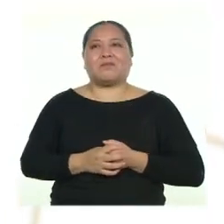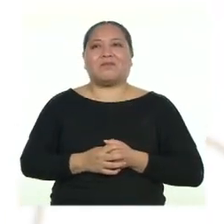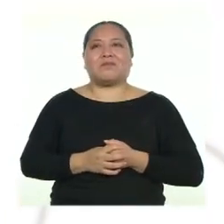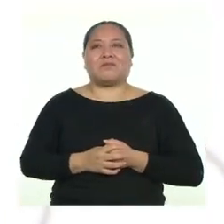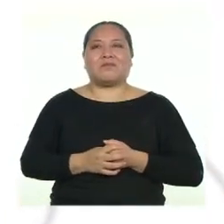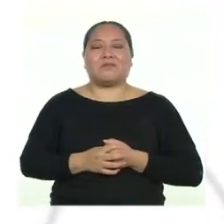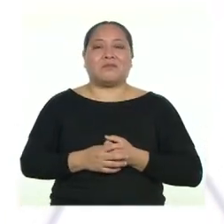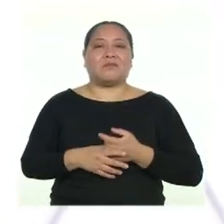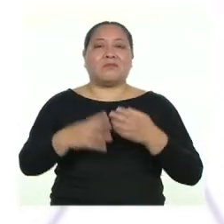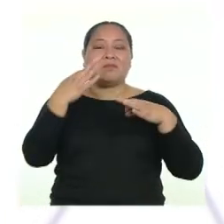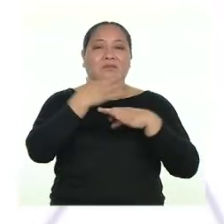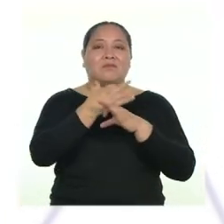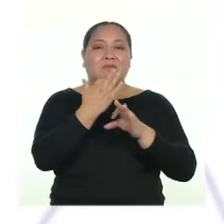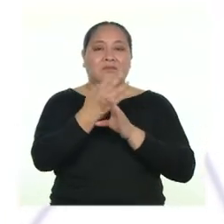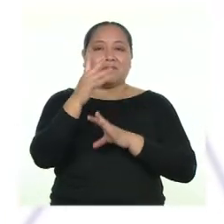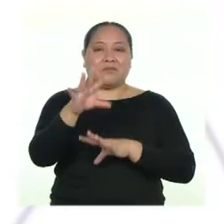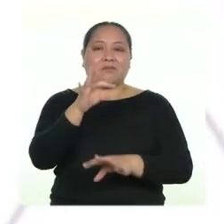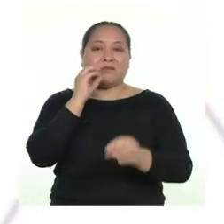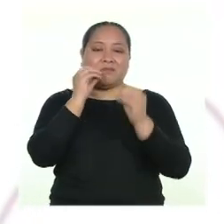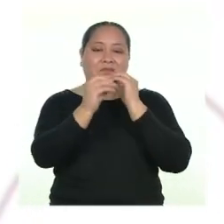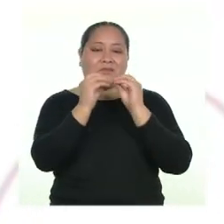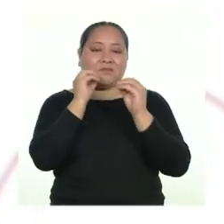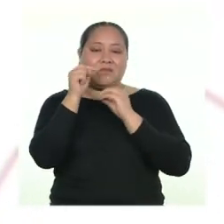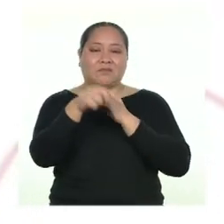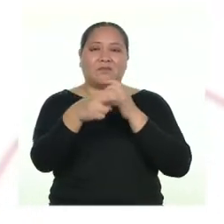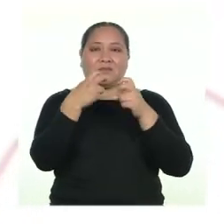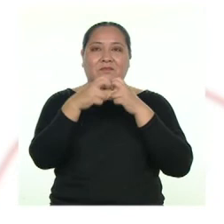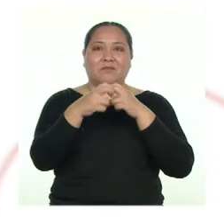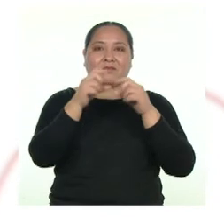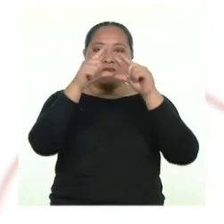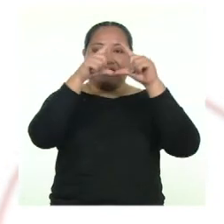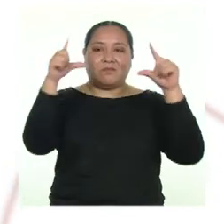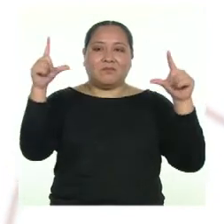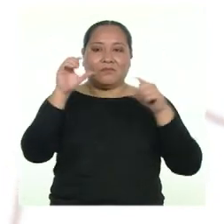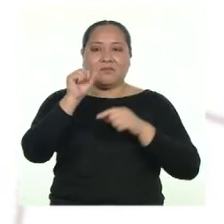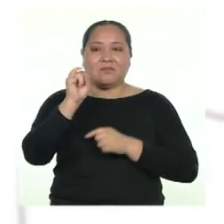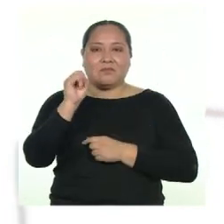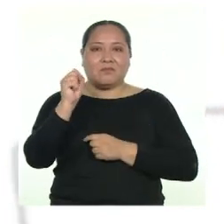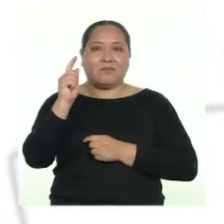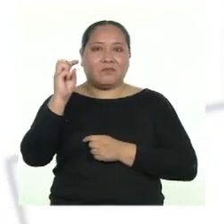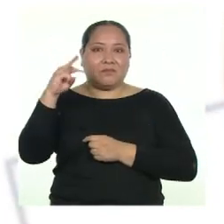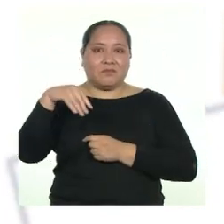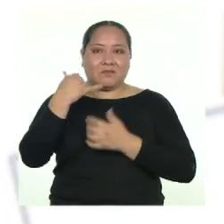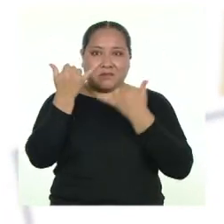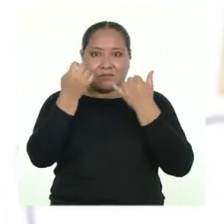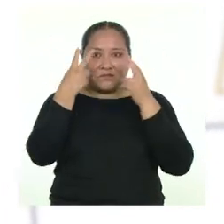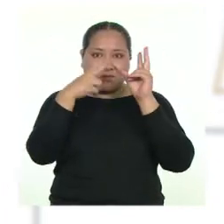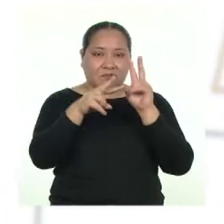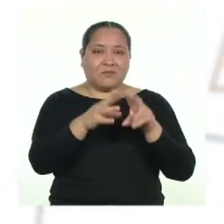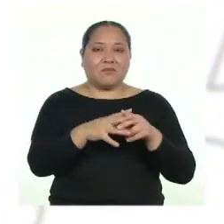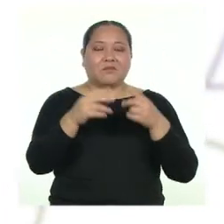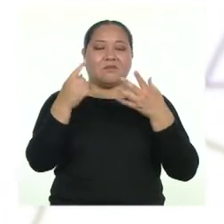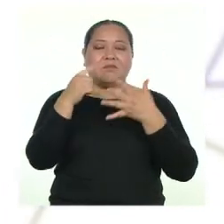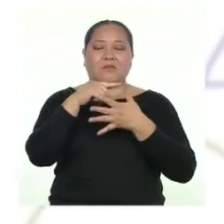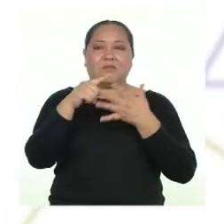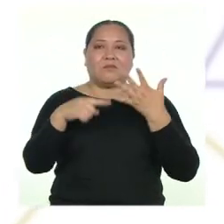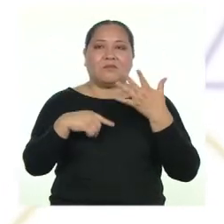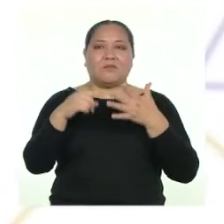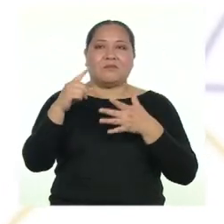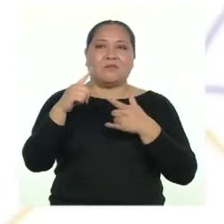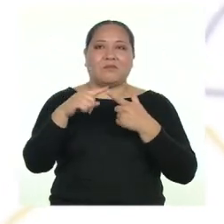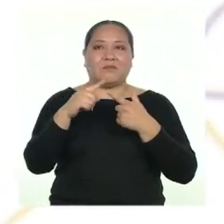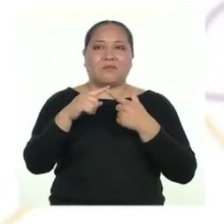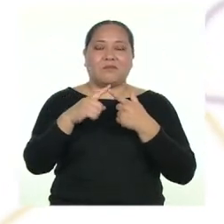Las estrategias y métodos para la resolución de problemas con sistemas de ecuaciones que hemos visto hoy son